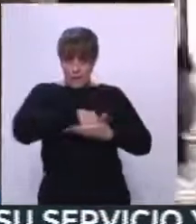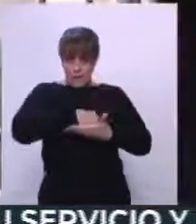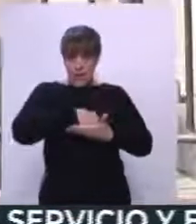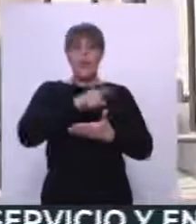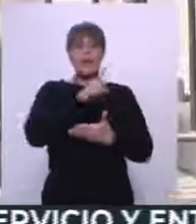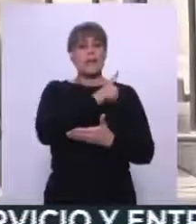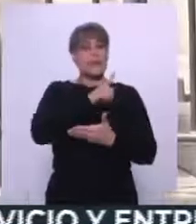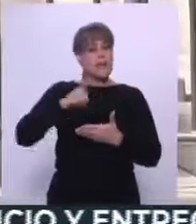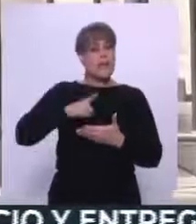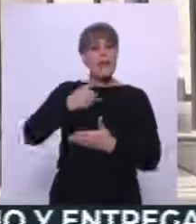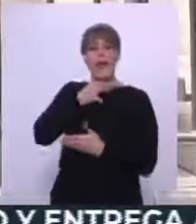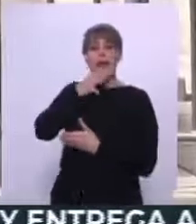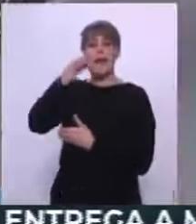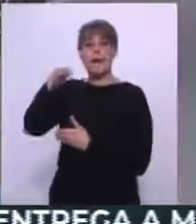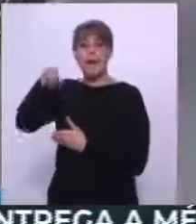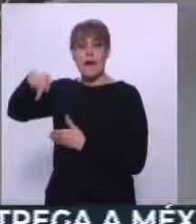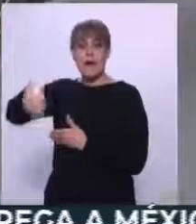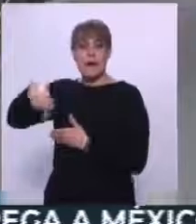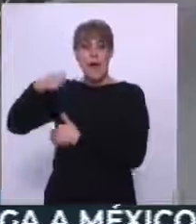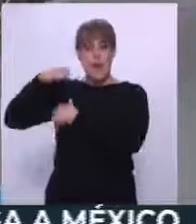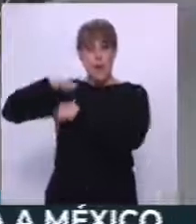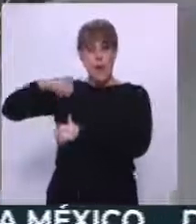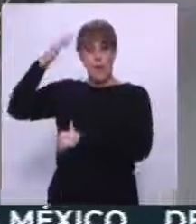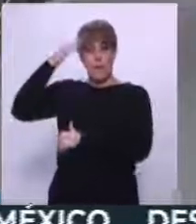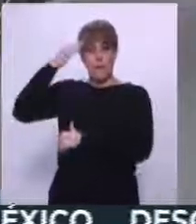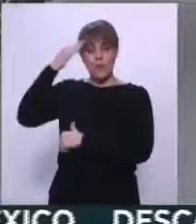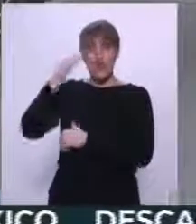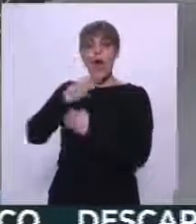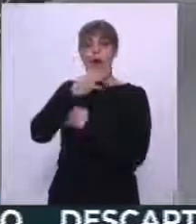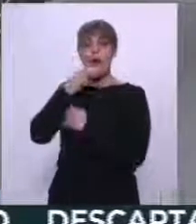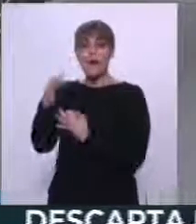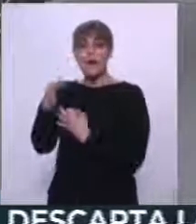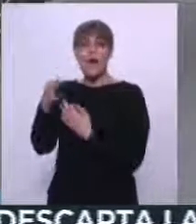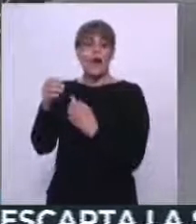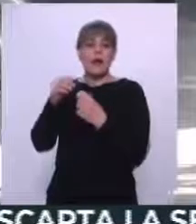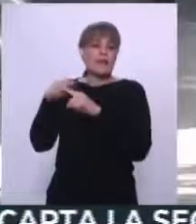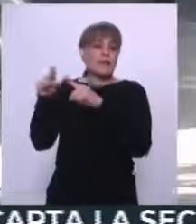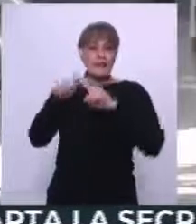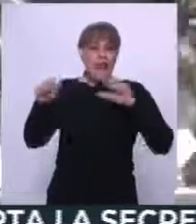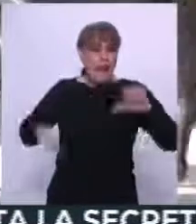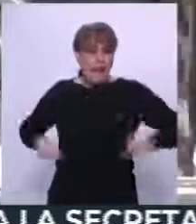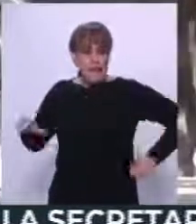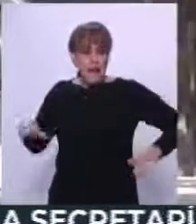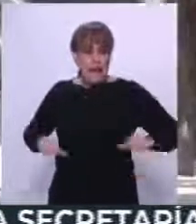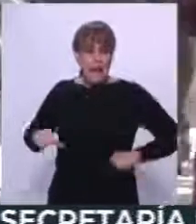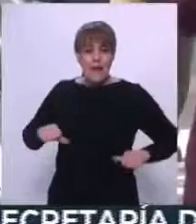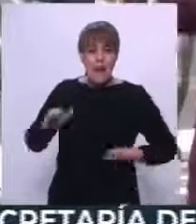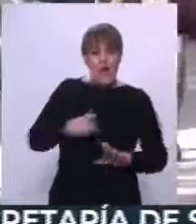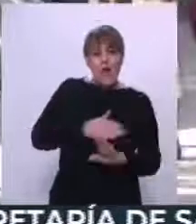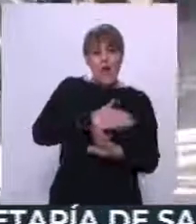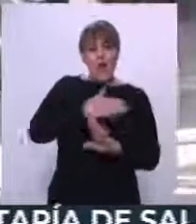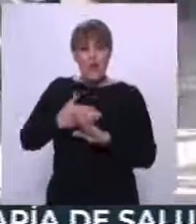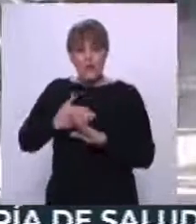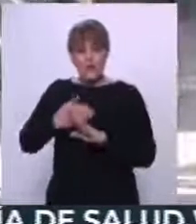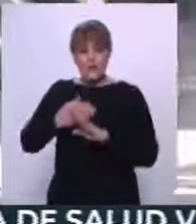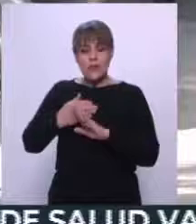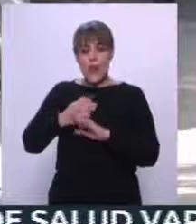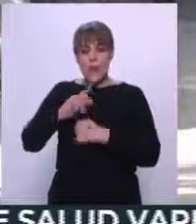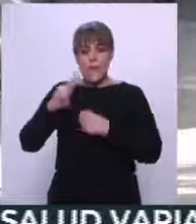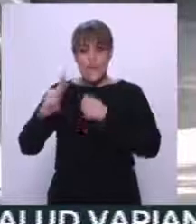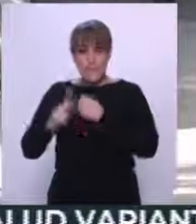reportar a las autoridades mexicanas primordialmente aquellos delitos o hechos que pudieran tener un impacto significativo en la vida del país,